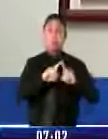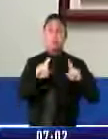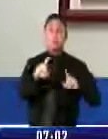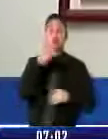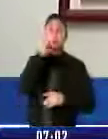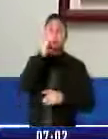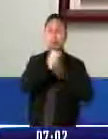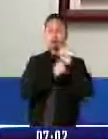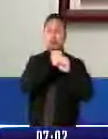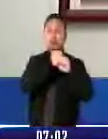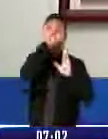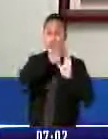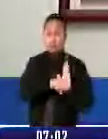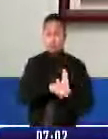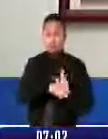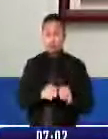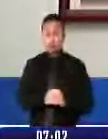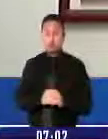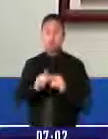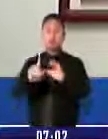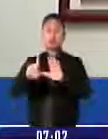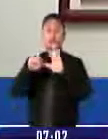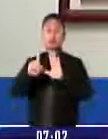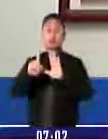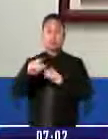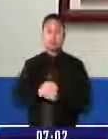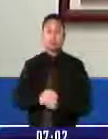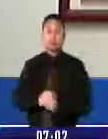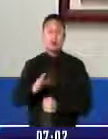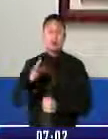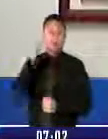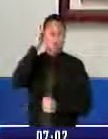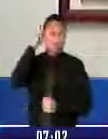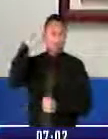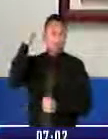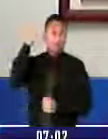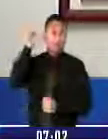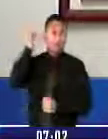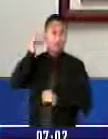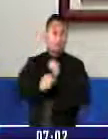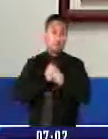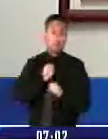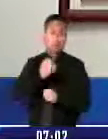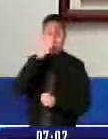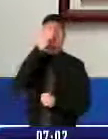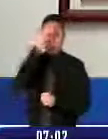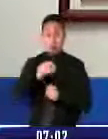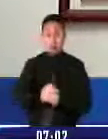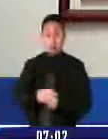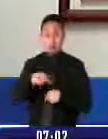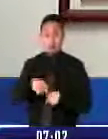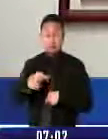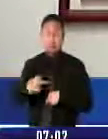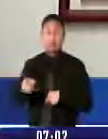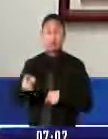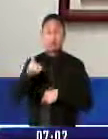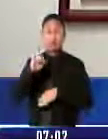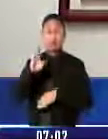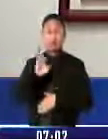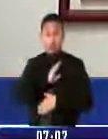6 semanas, eso es 1 mes y medio, para mujeres mayores de 18 años. ¿Por qué? Hemos escuchado primero